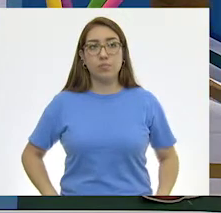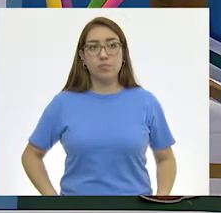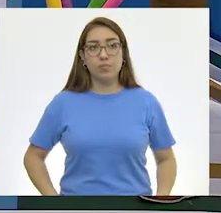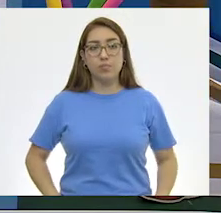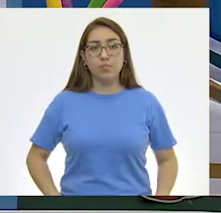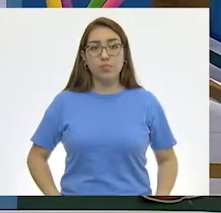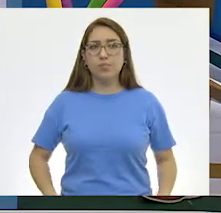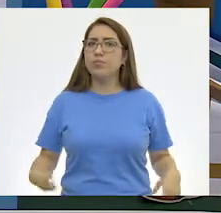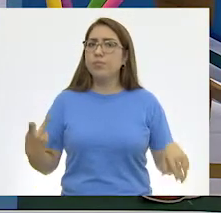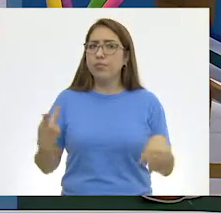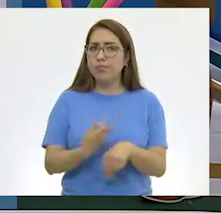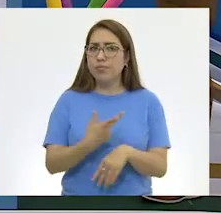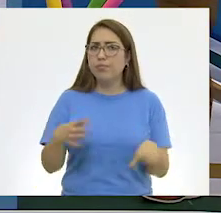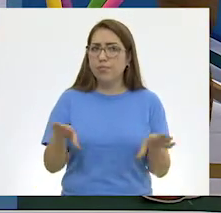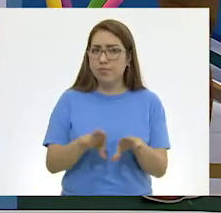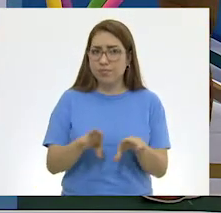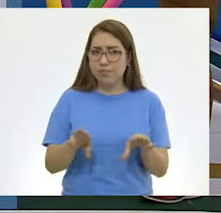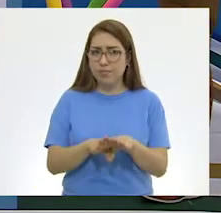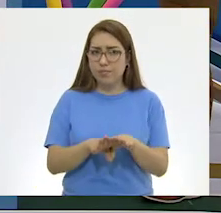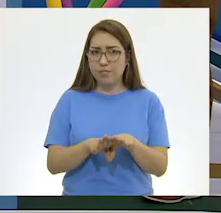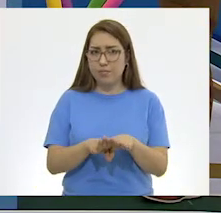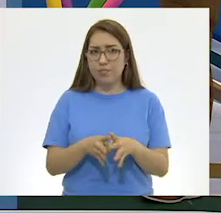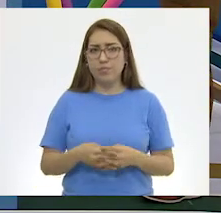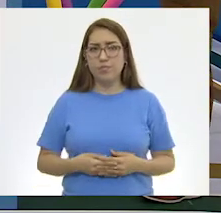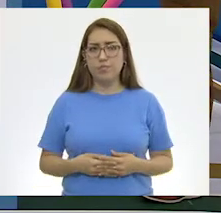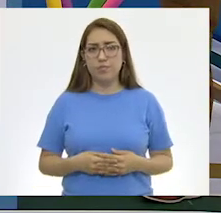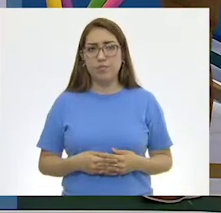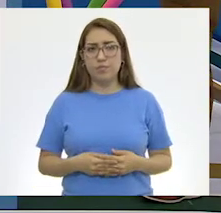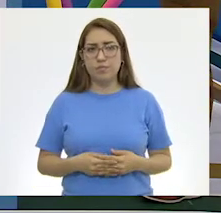Se da cuando entran en contacto.